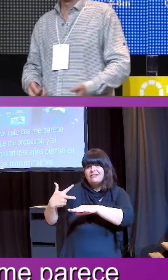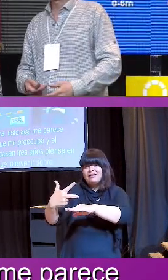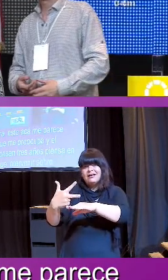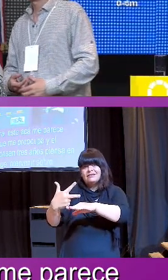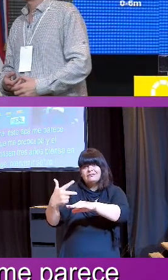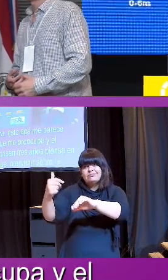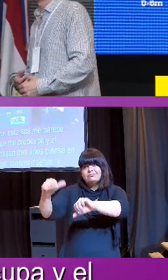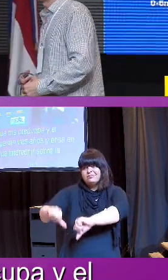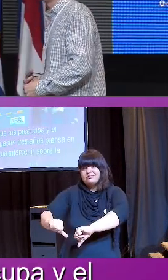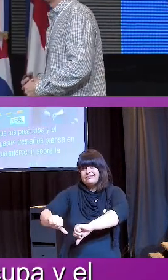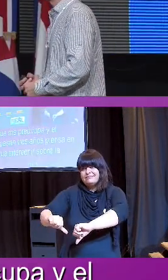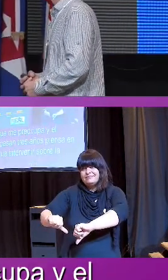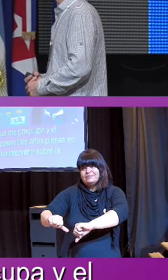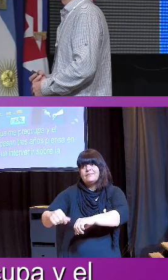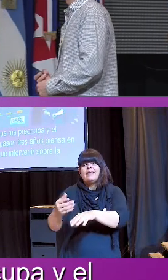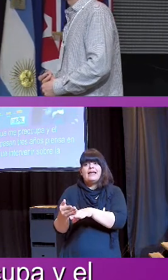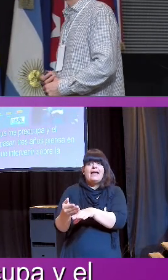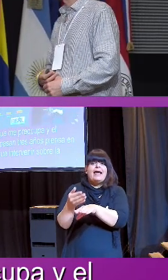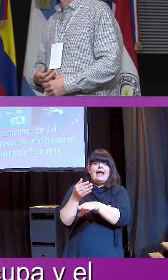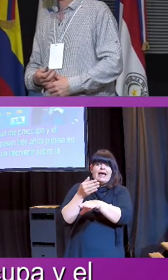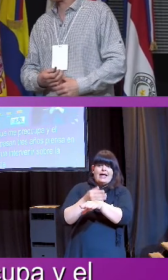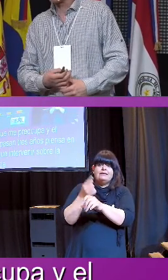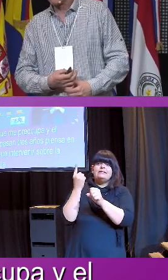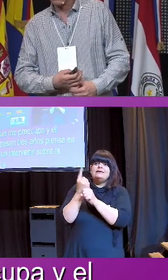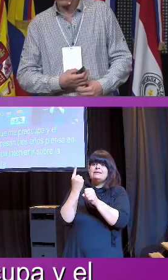la mirada y el seguimiento de la mirada